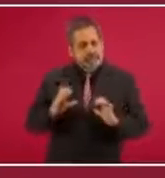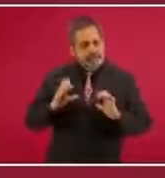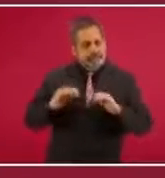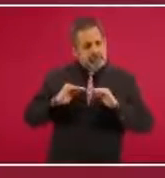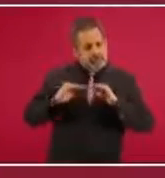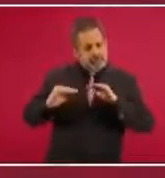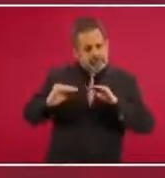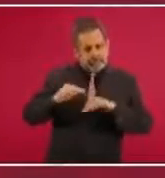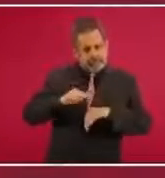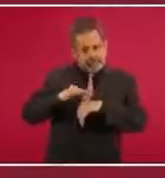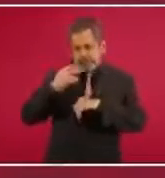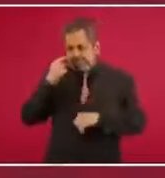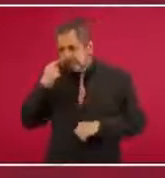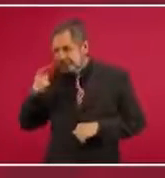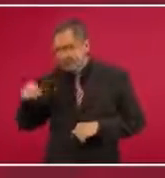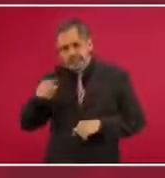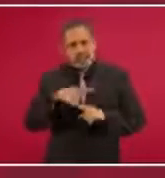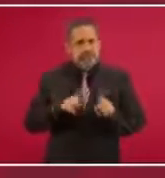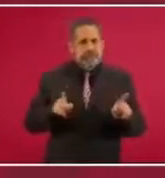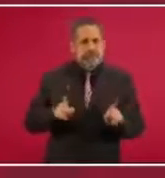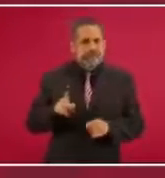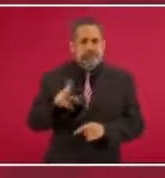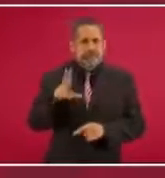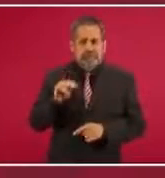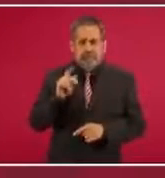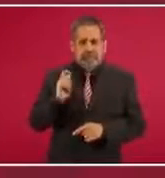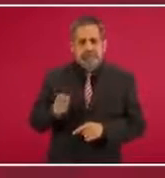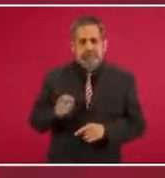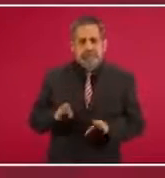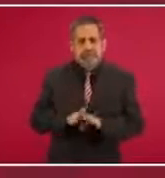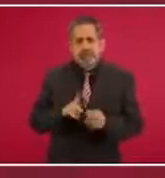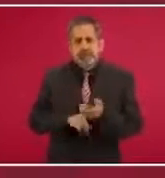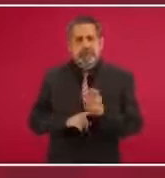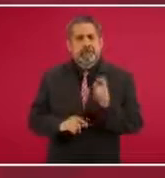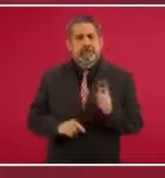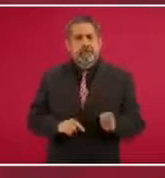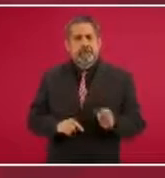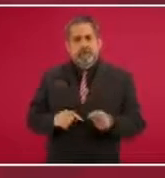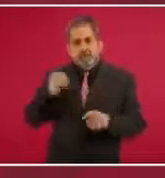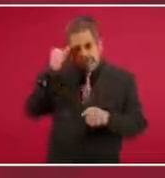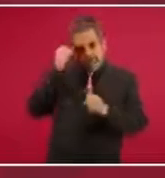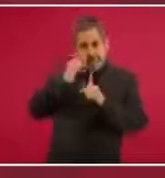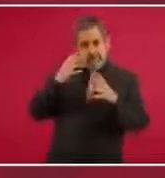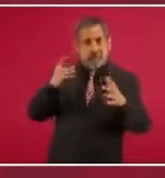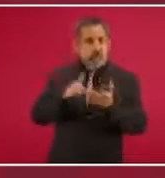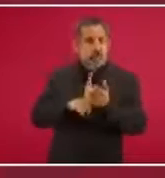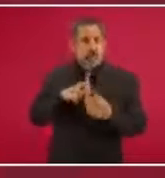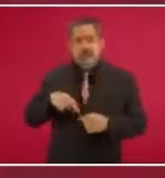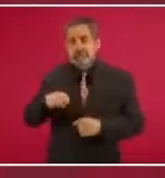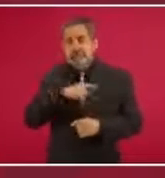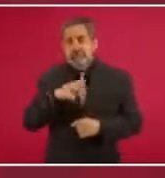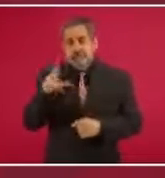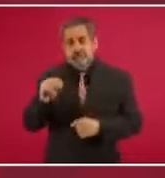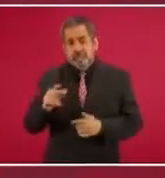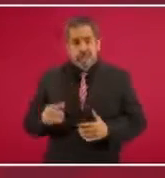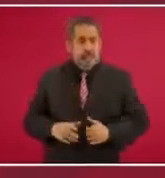es otra pero no es la visión de los tecnócratas